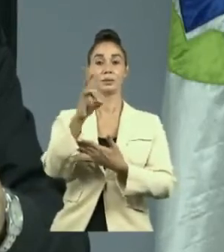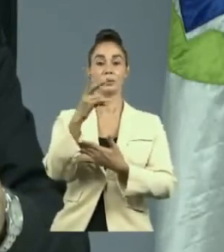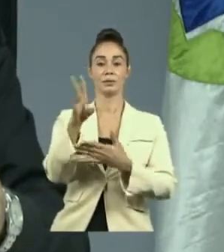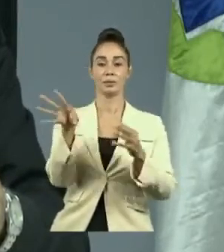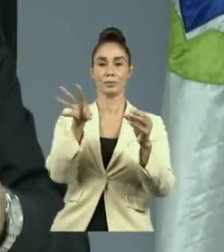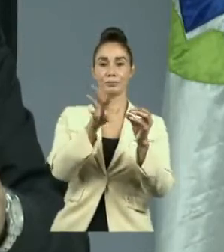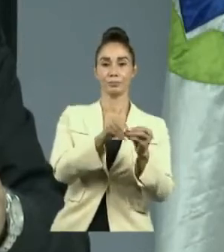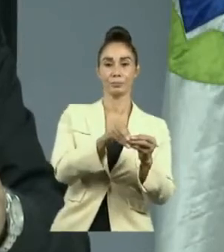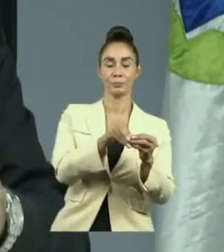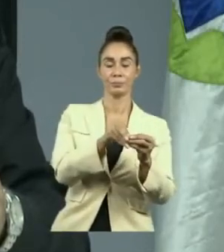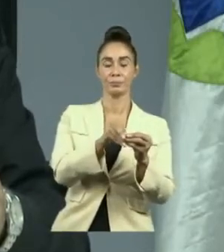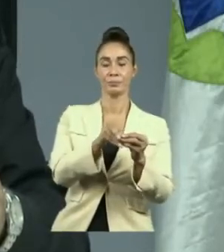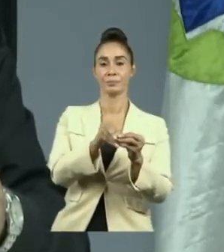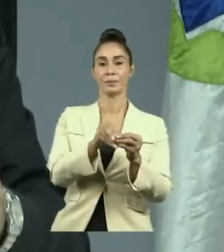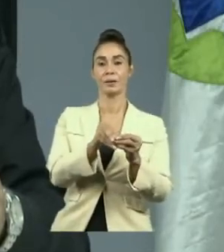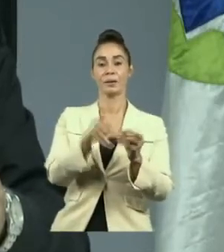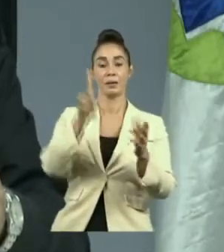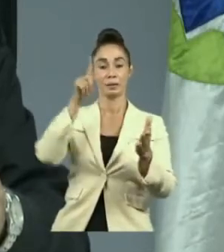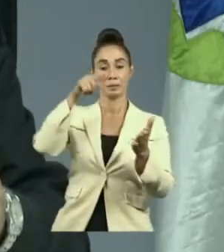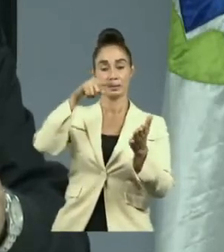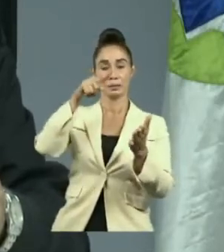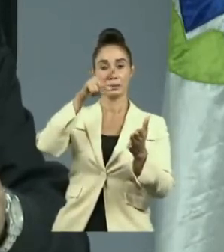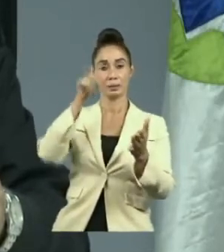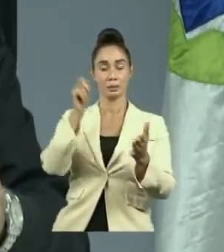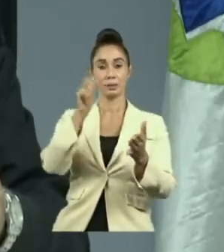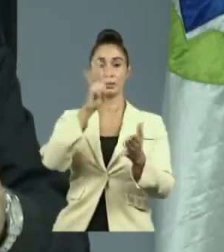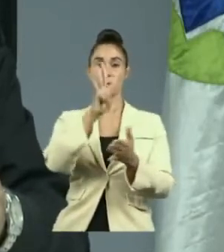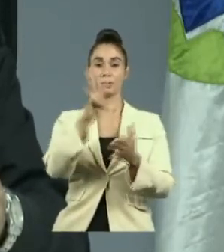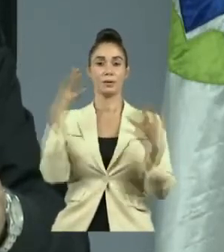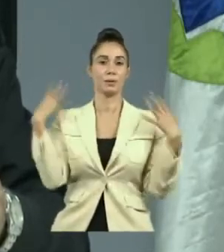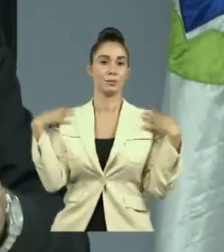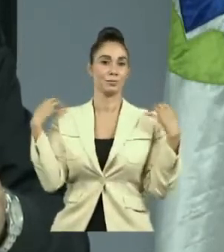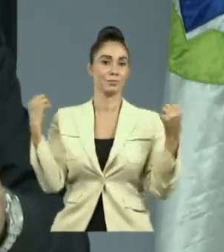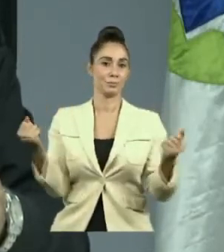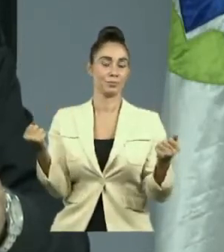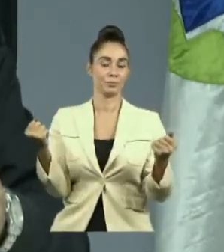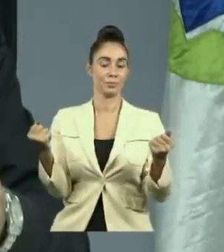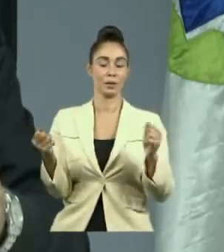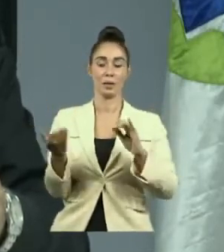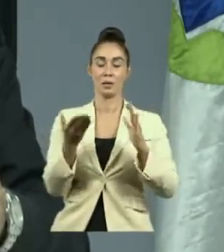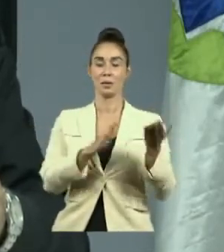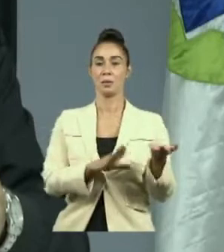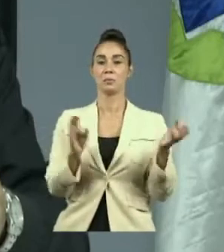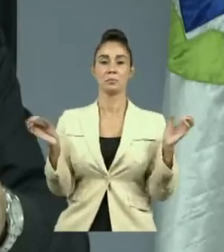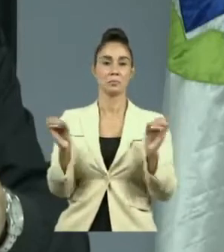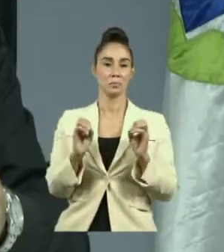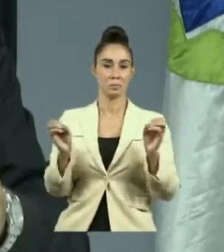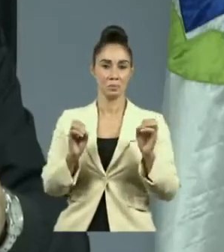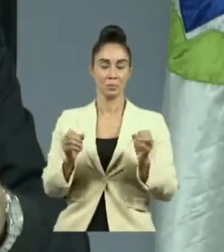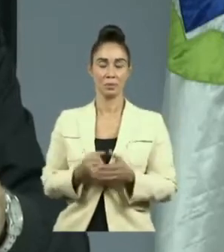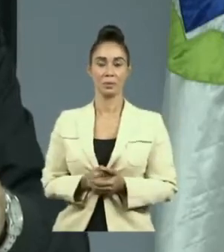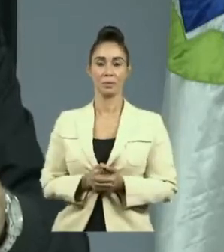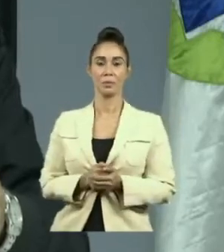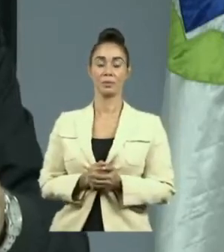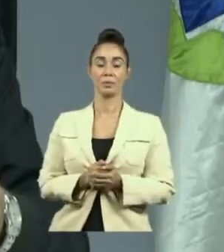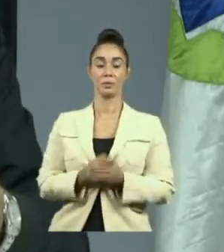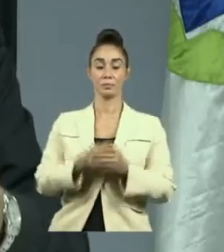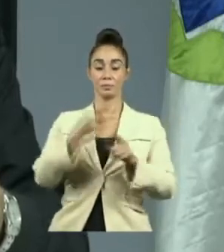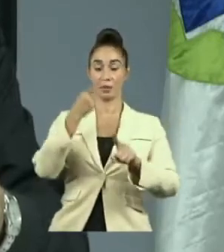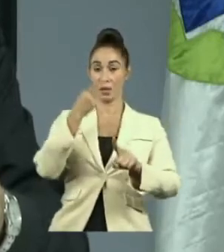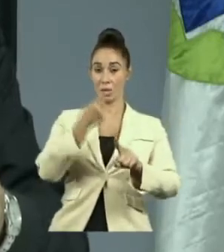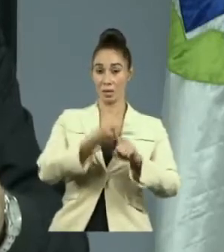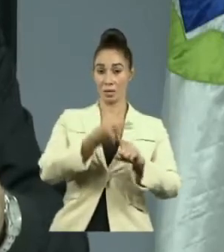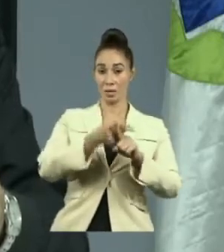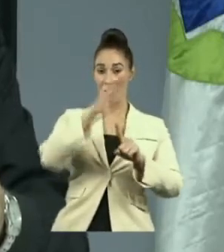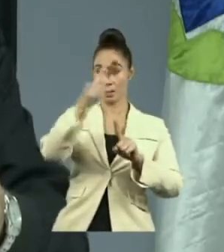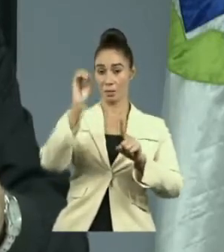acumulados 104 recupera 20 fallecimientos la tasa de positividad